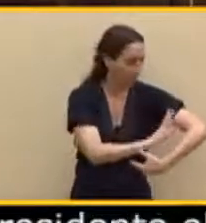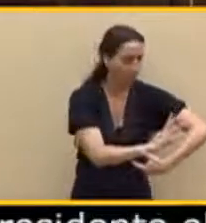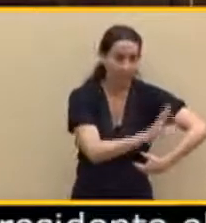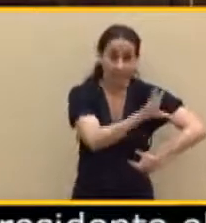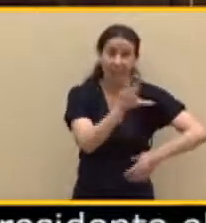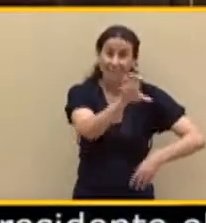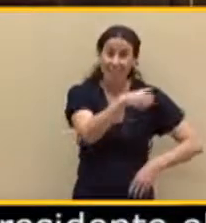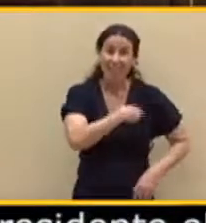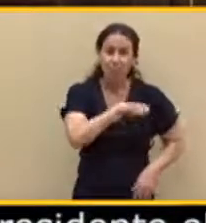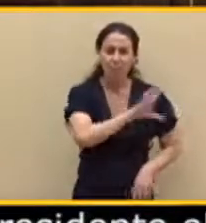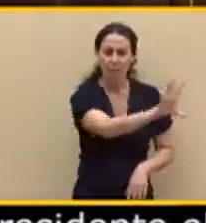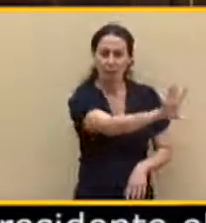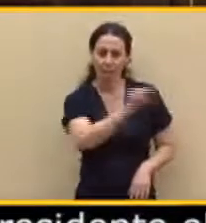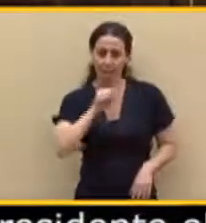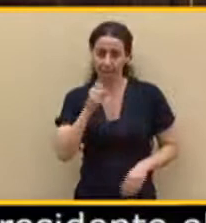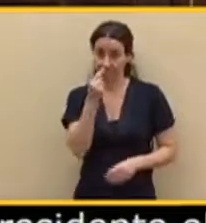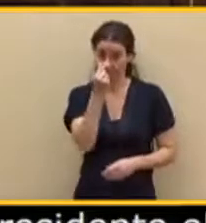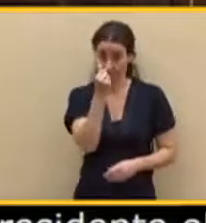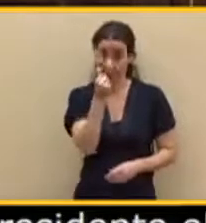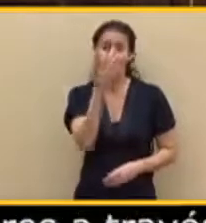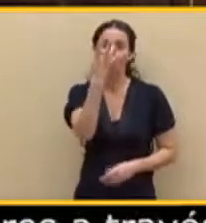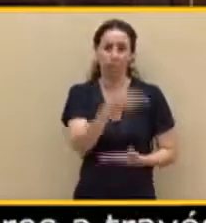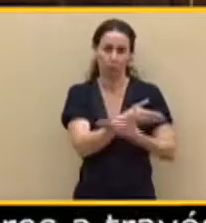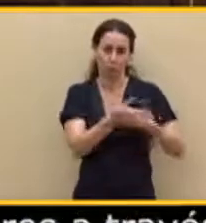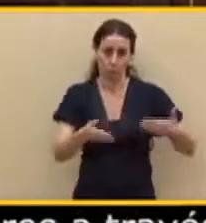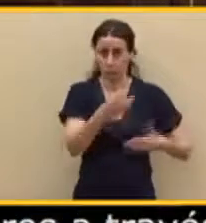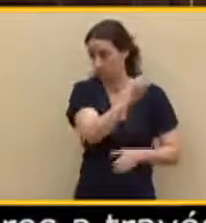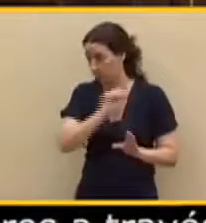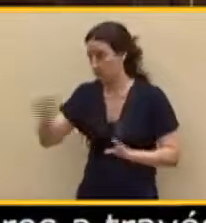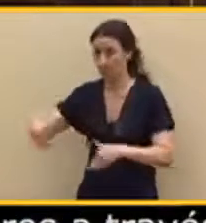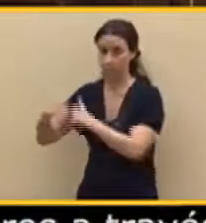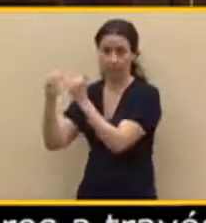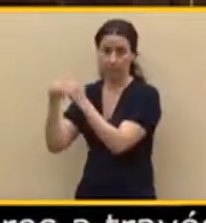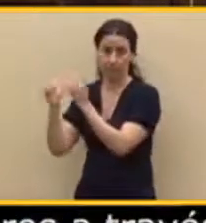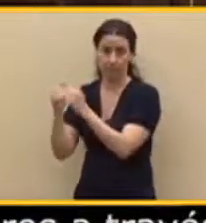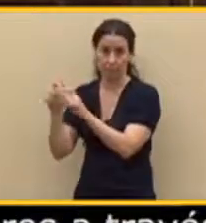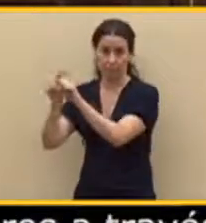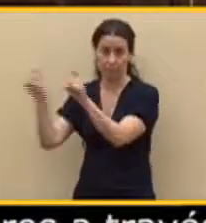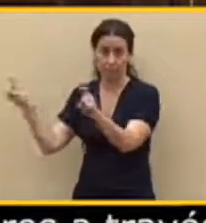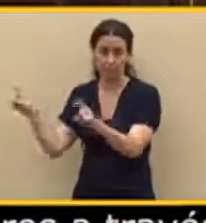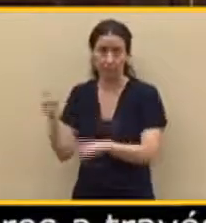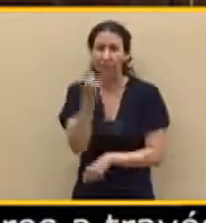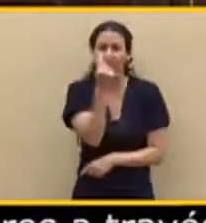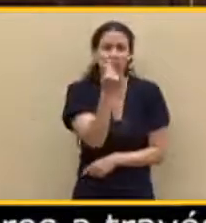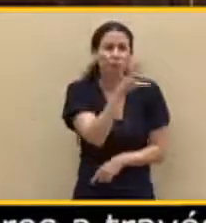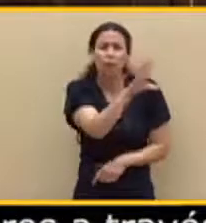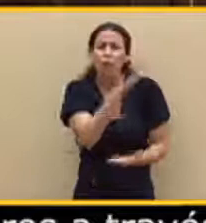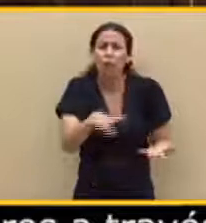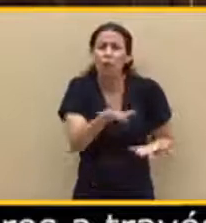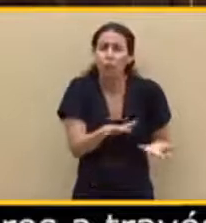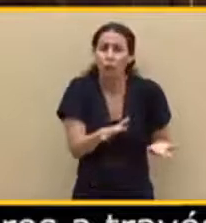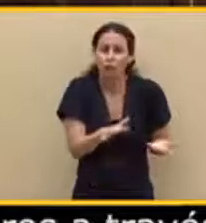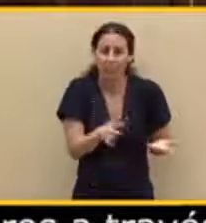4 millones de euros a través de una empresa en Panamá. Se cree que ese dinero podía provenir no de cualquier sitio, señorías, sino de los pagos